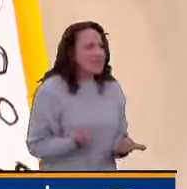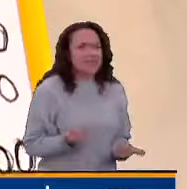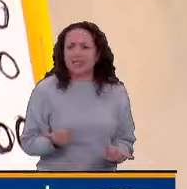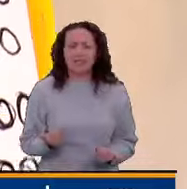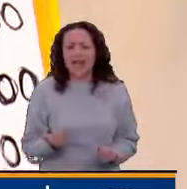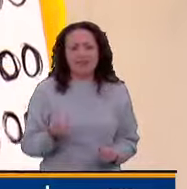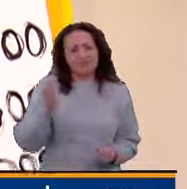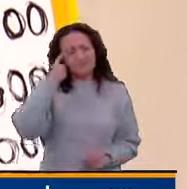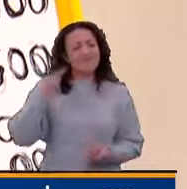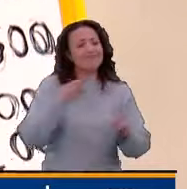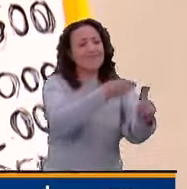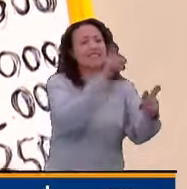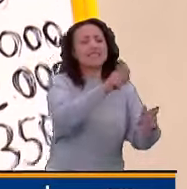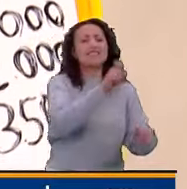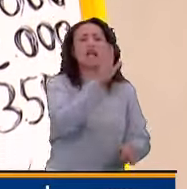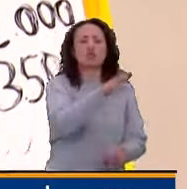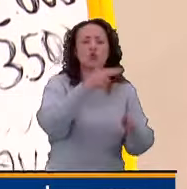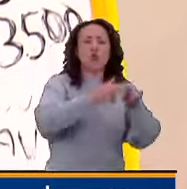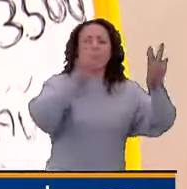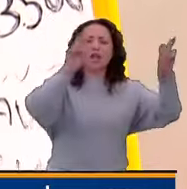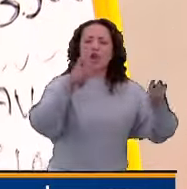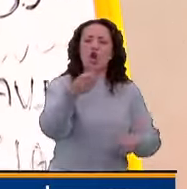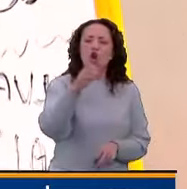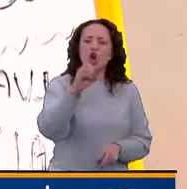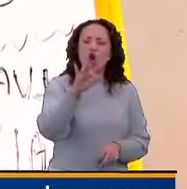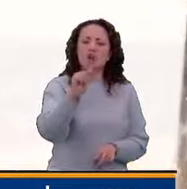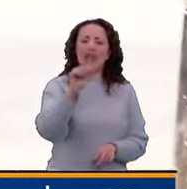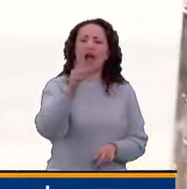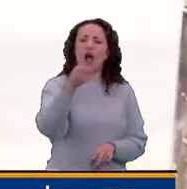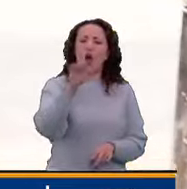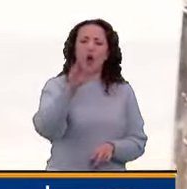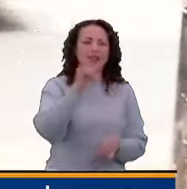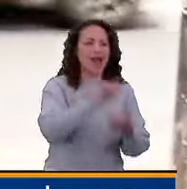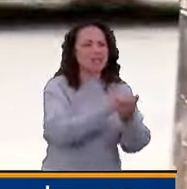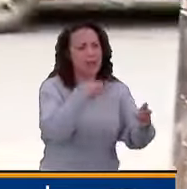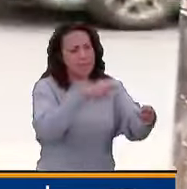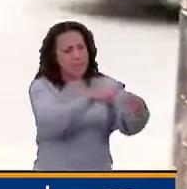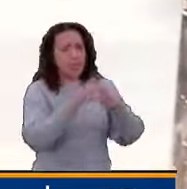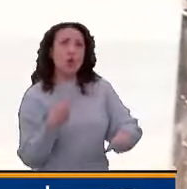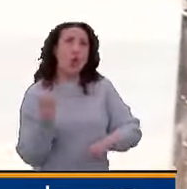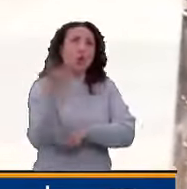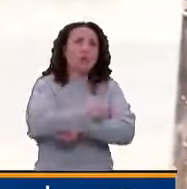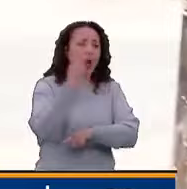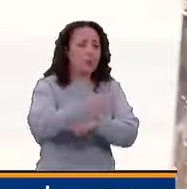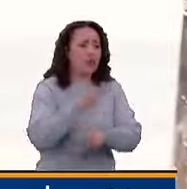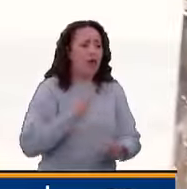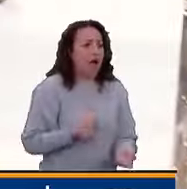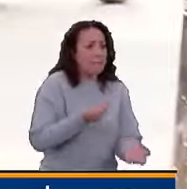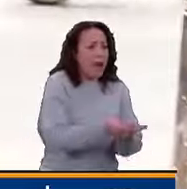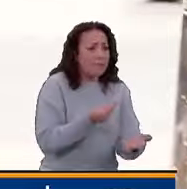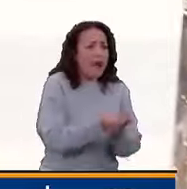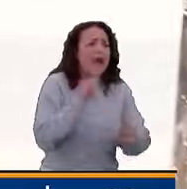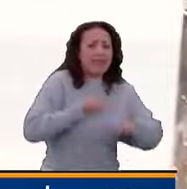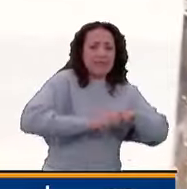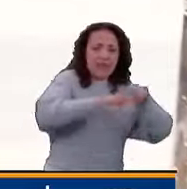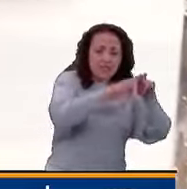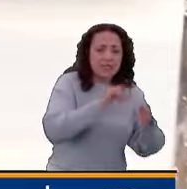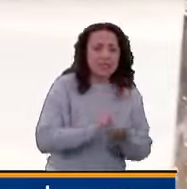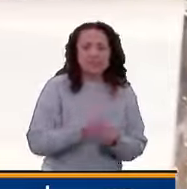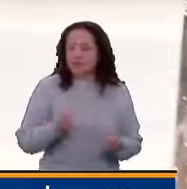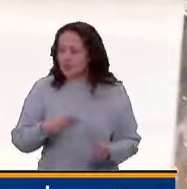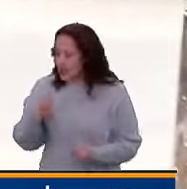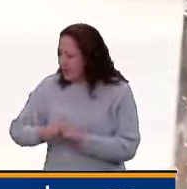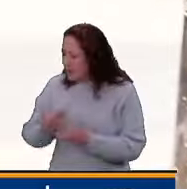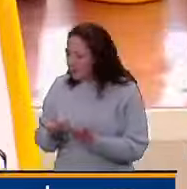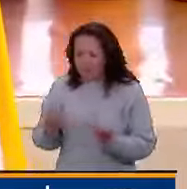tenido es el gota a gota. Ya que uno no tiene un ingreso fijo mensual, entonces no prestan dinero así en los bancos ni